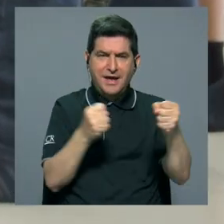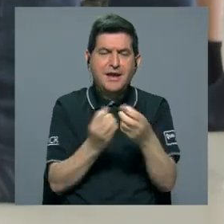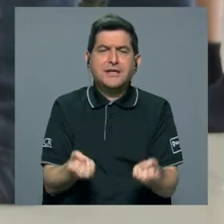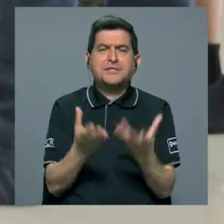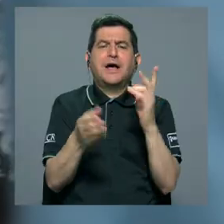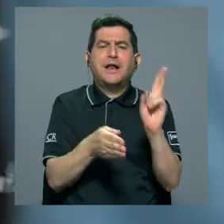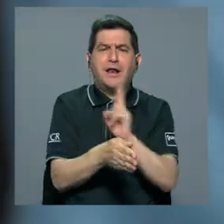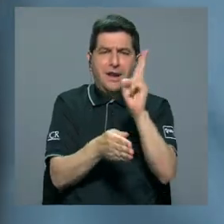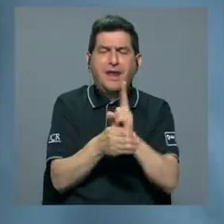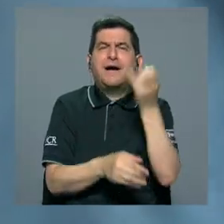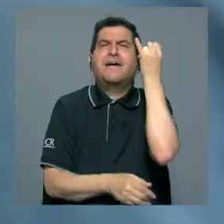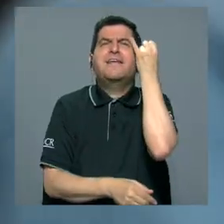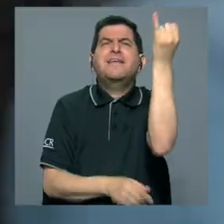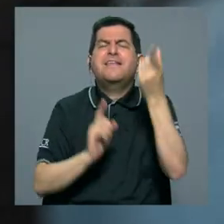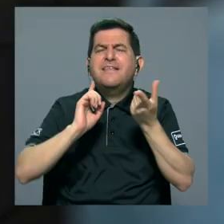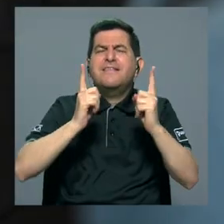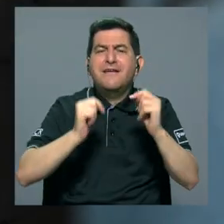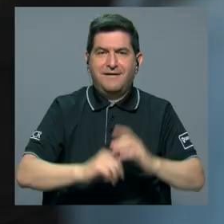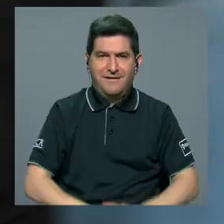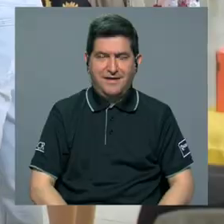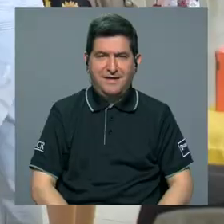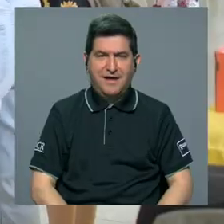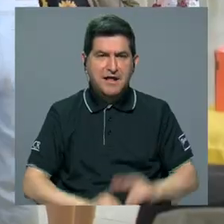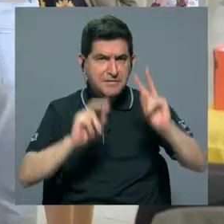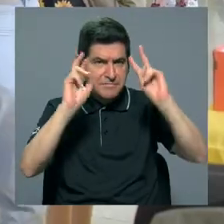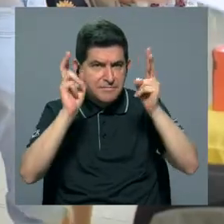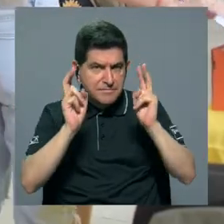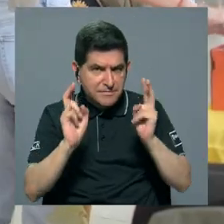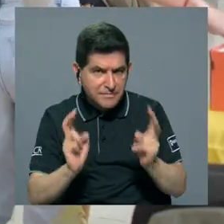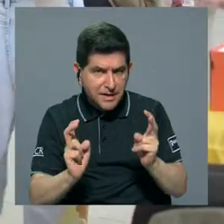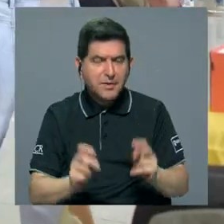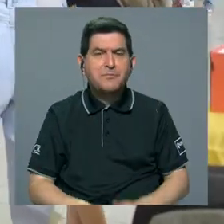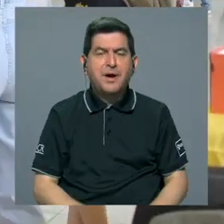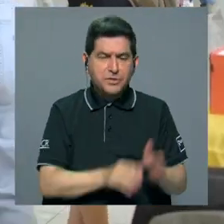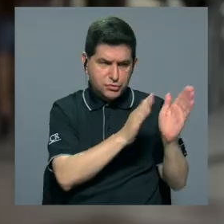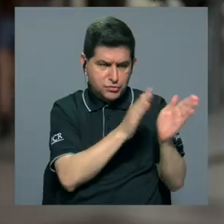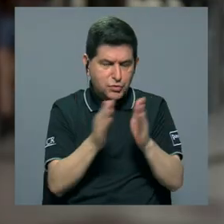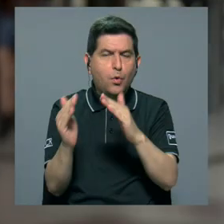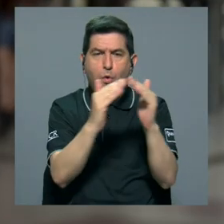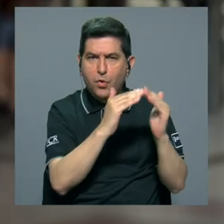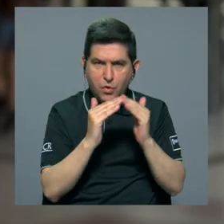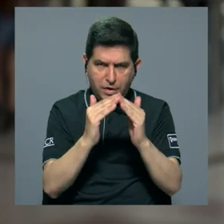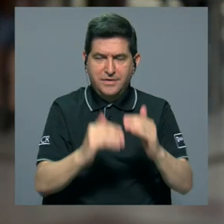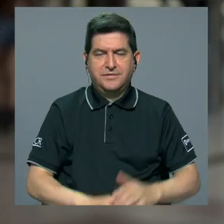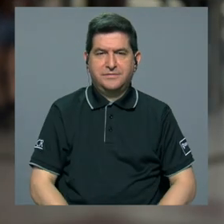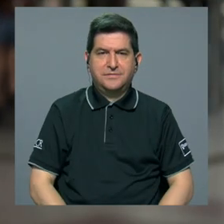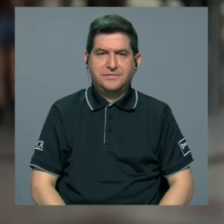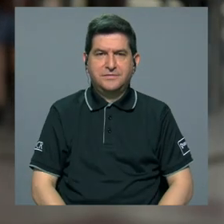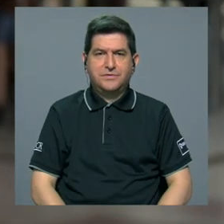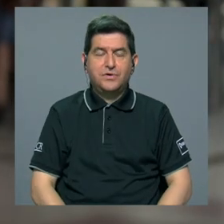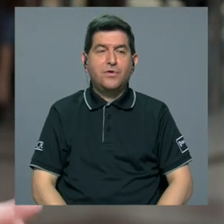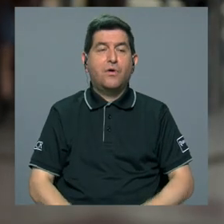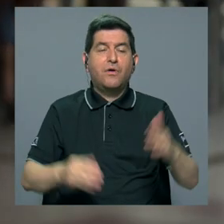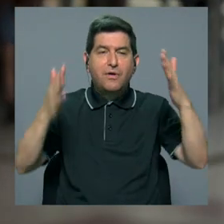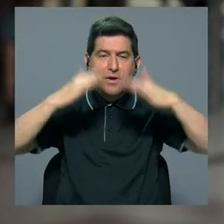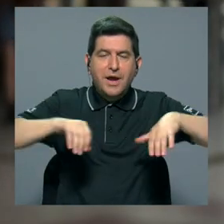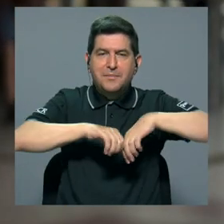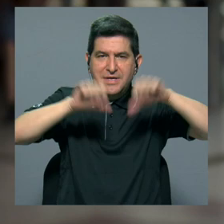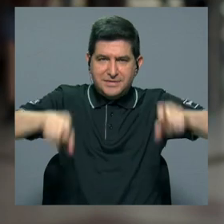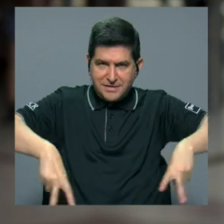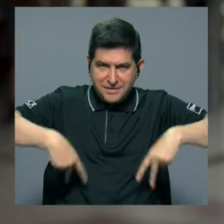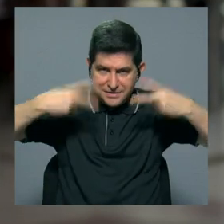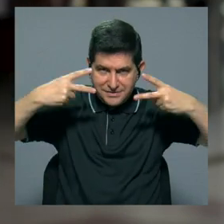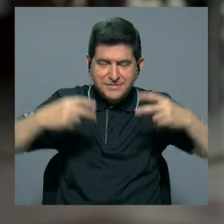Salón Multiusos. La idea es que se ven temas como la organización comunitaria, temas de